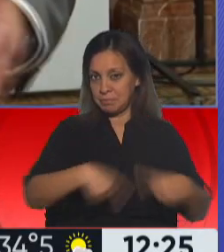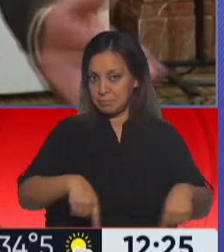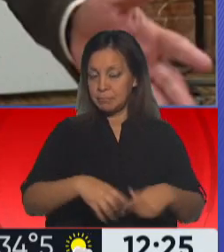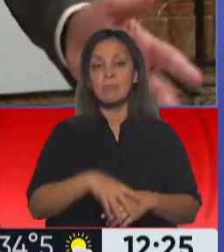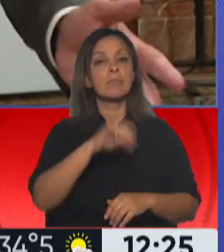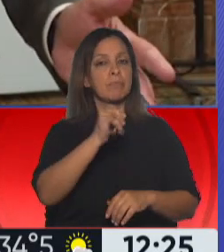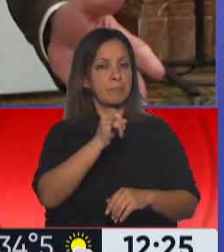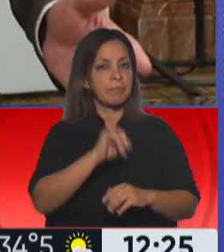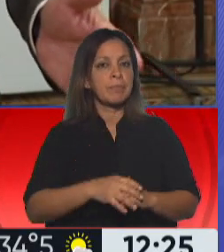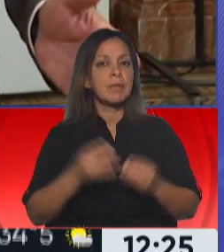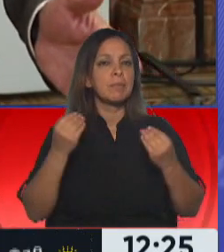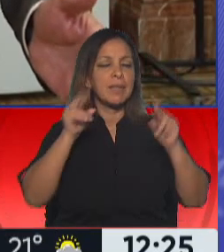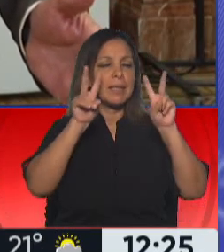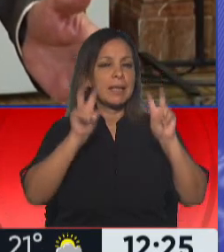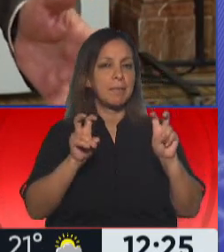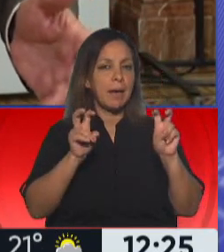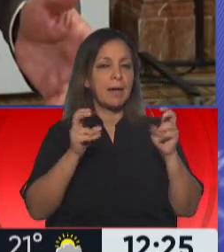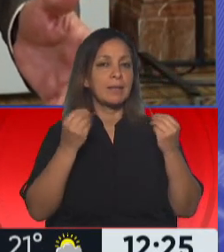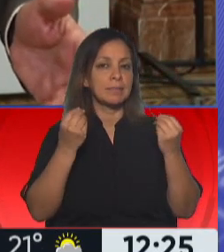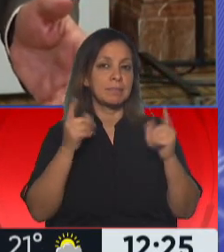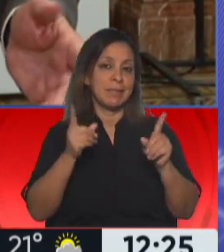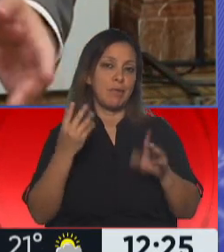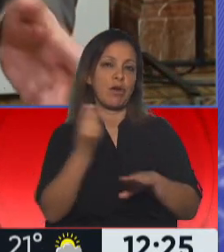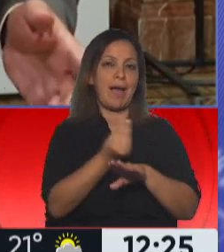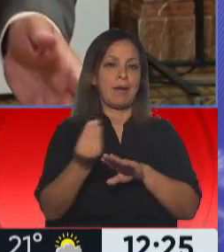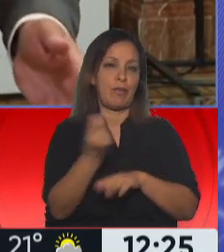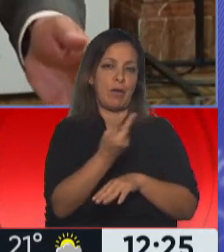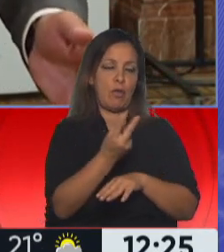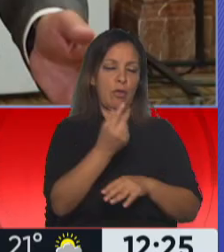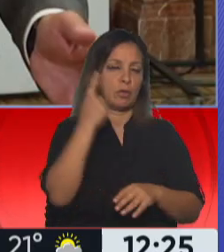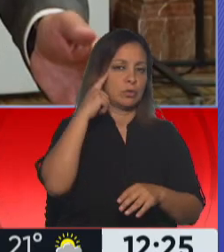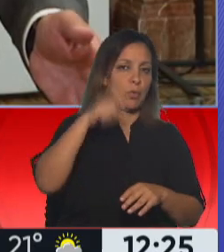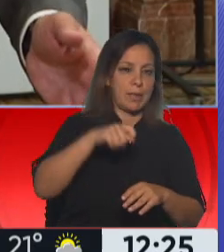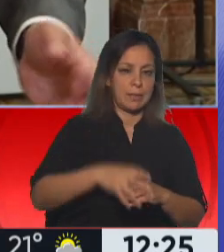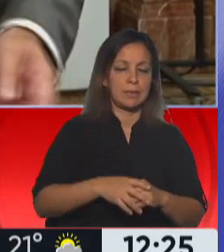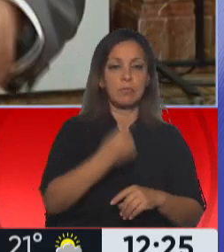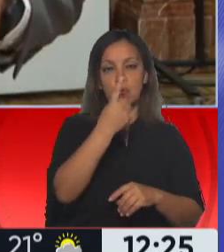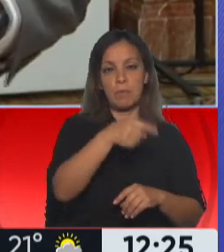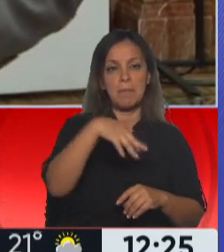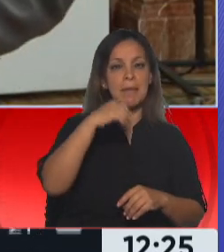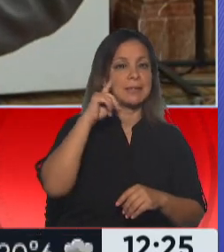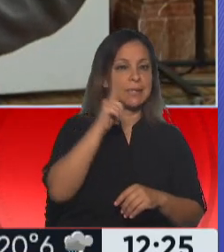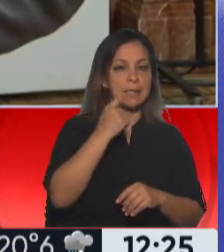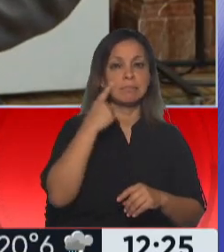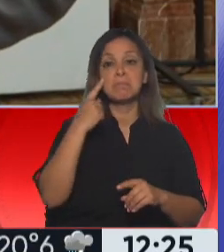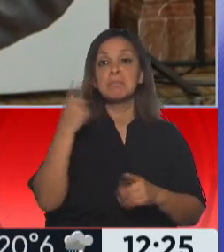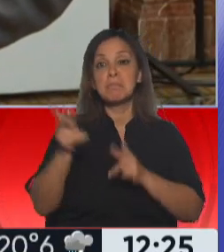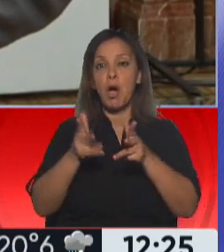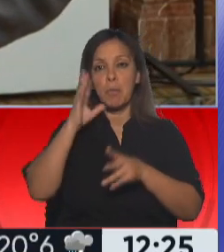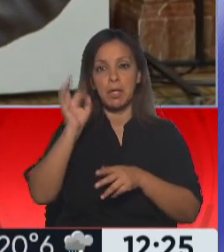Exactamente, el tema tiene que ver A ver. con los pliegos de los jueces de la Corte, en este caso Manuel García Mansilla, y esto dijeron los